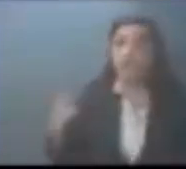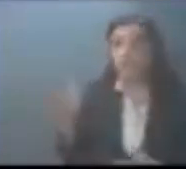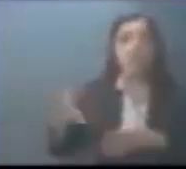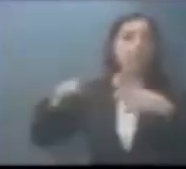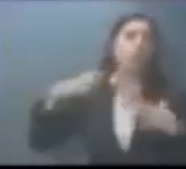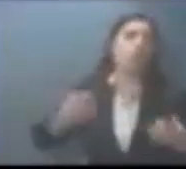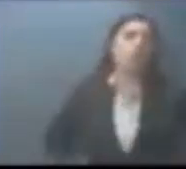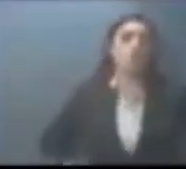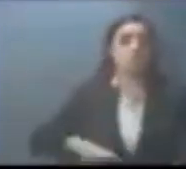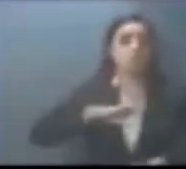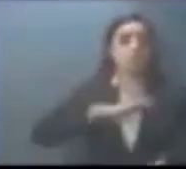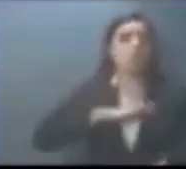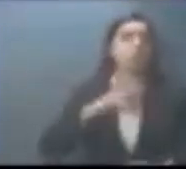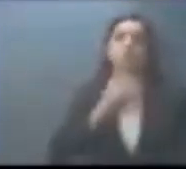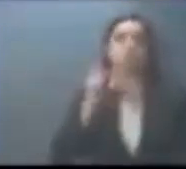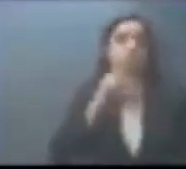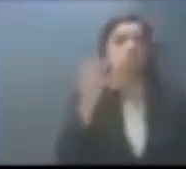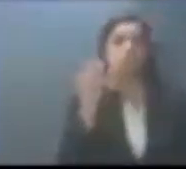préstamos.